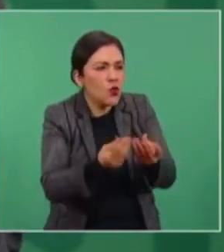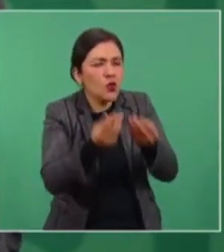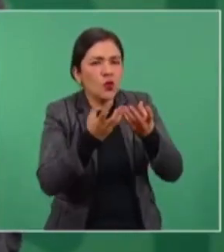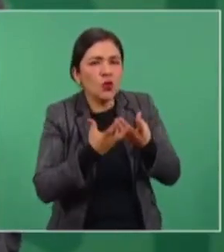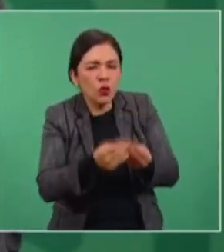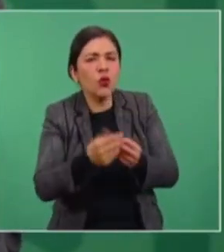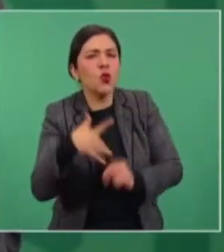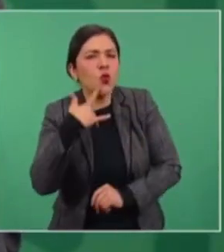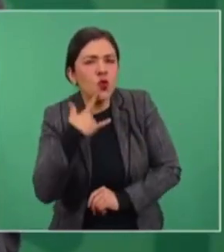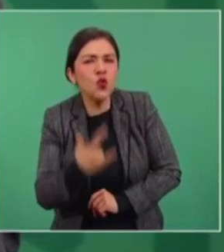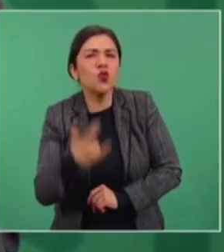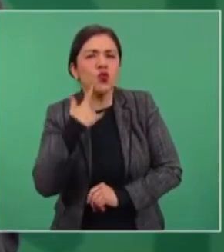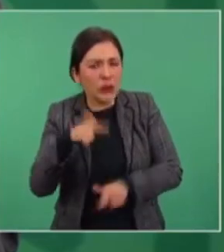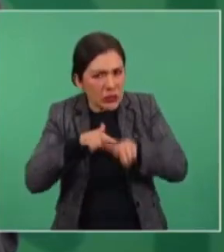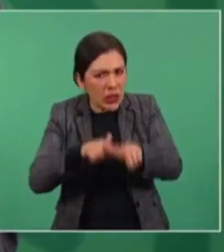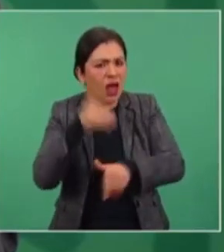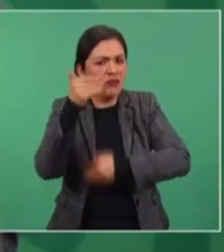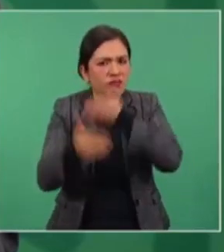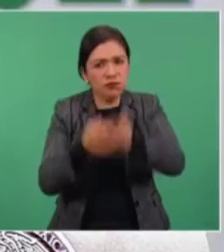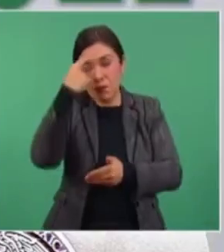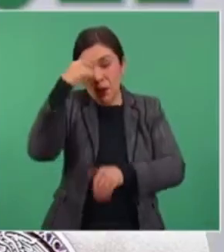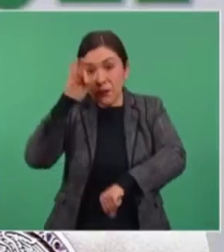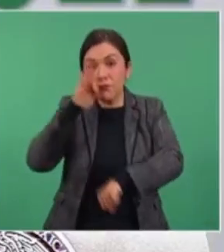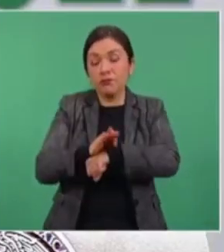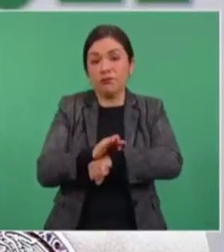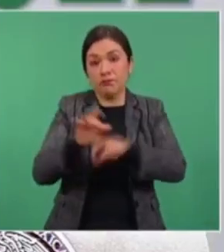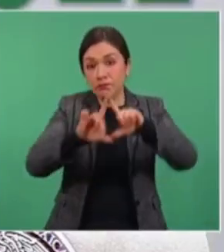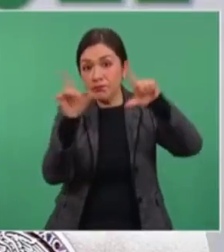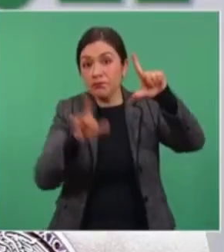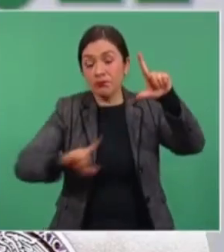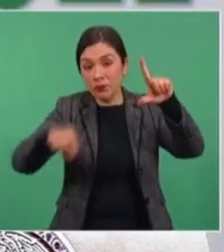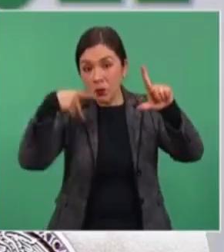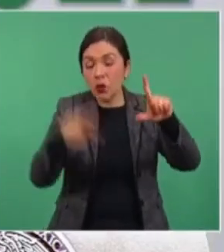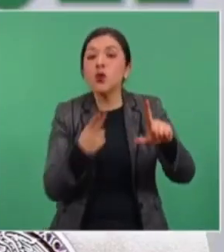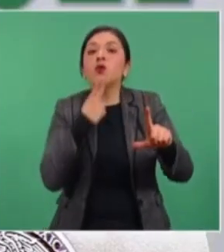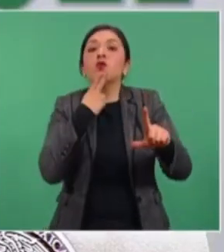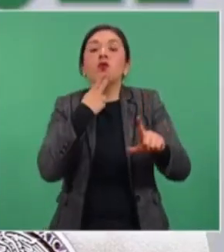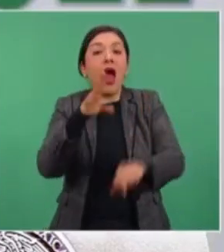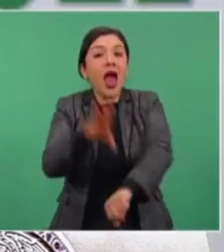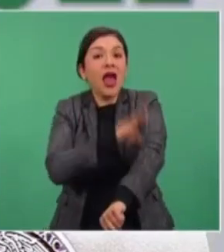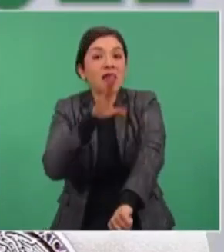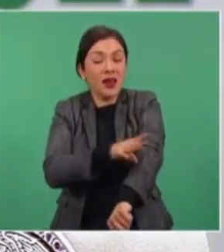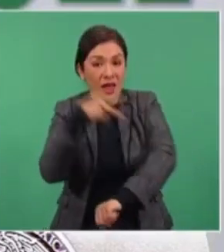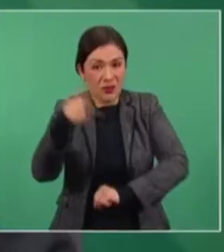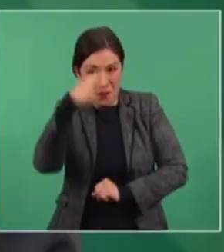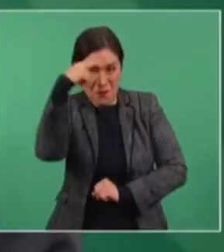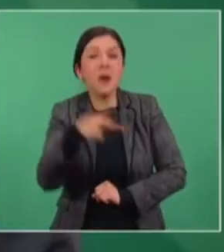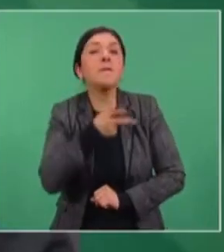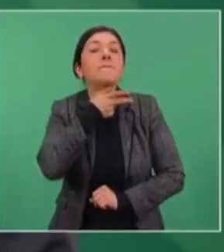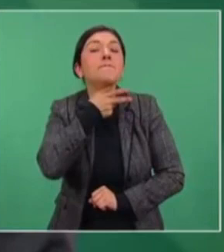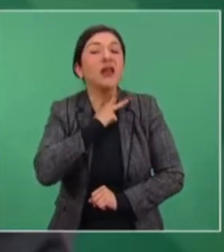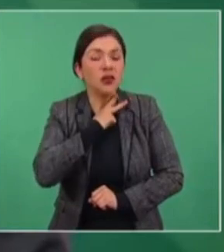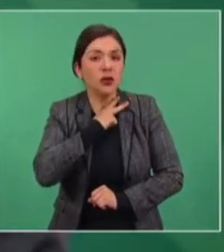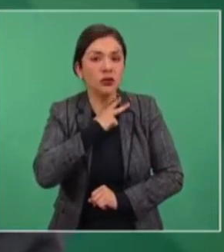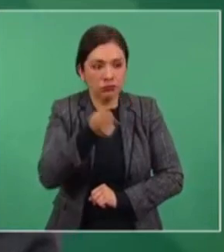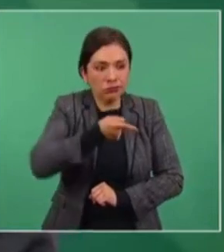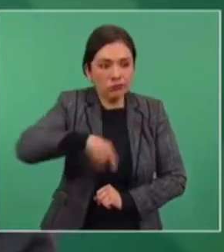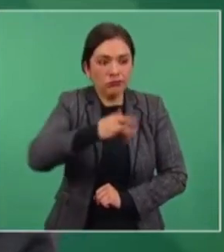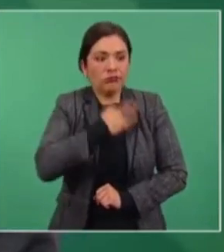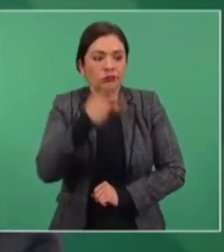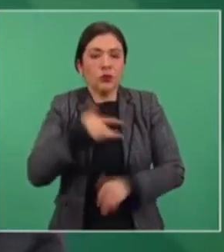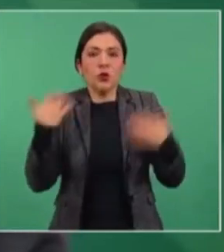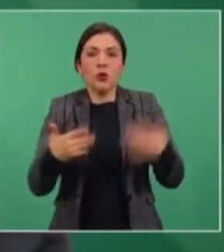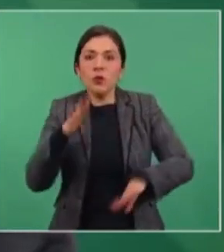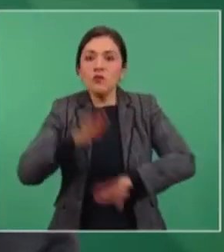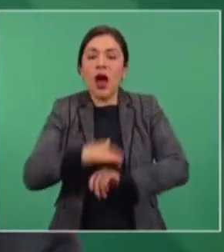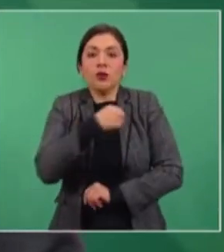luchado, seguimos y seguiremos luchando por la soberanía y el patrimonio energético de México, estamos obligados, hoy